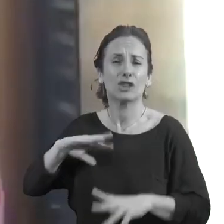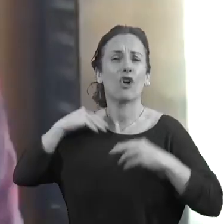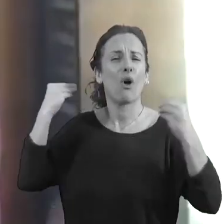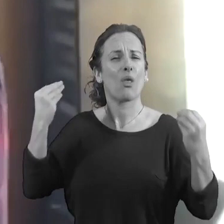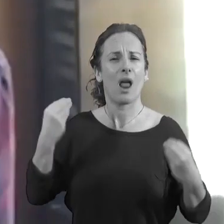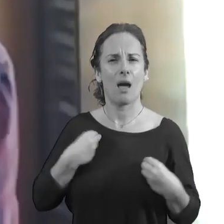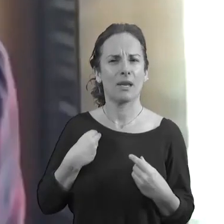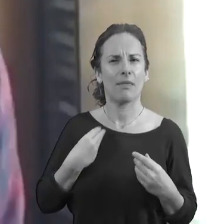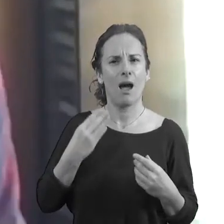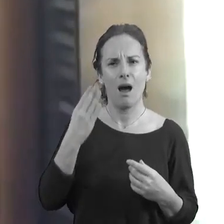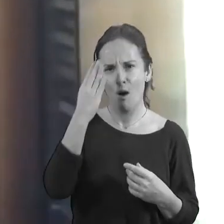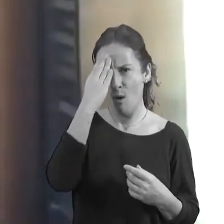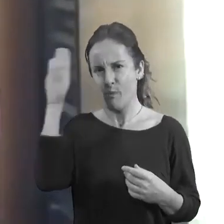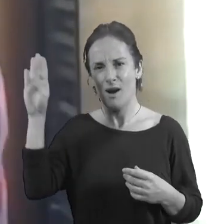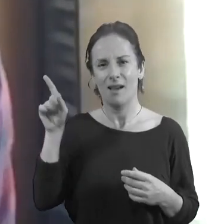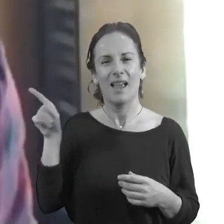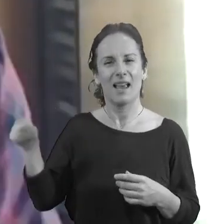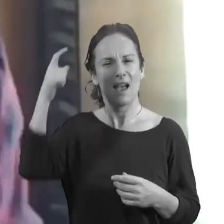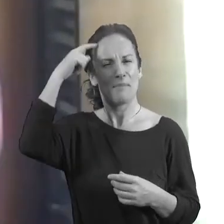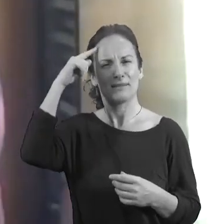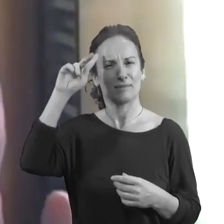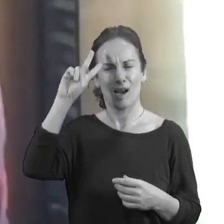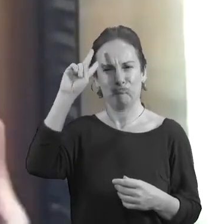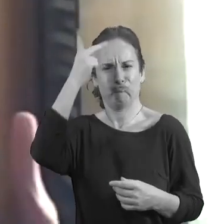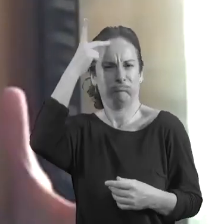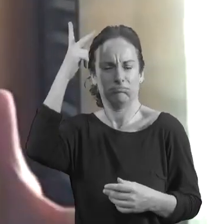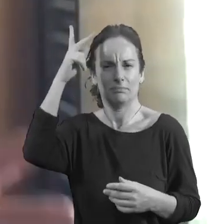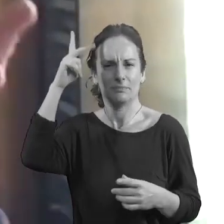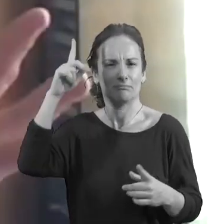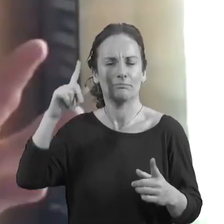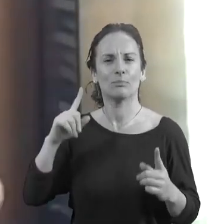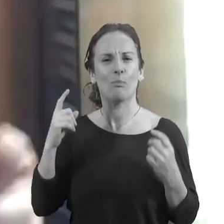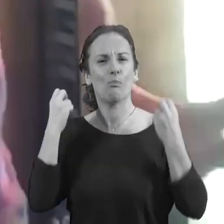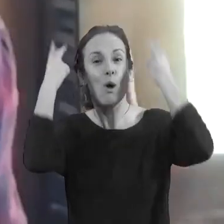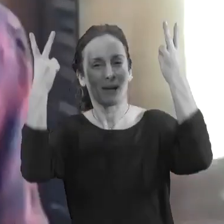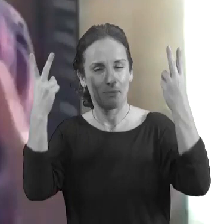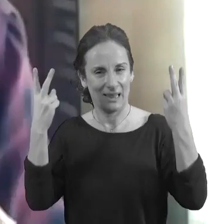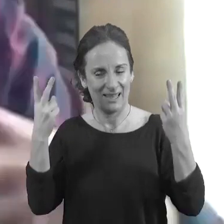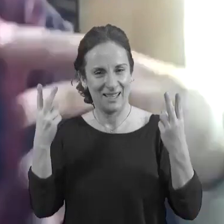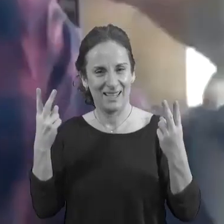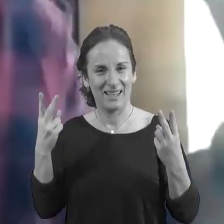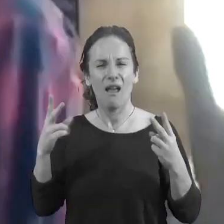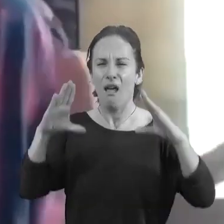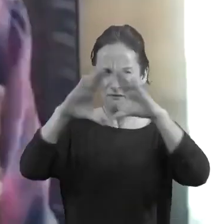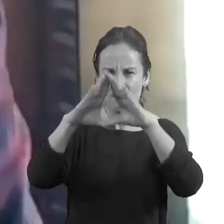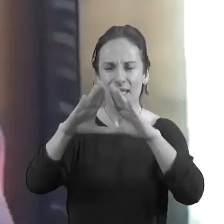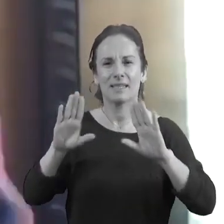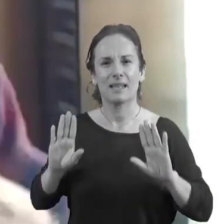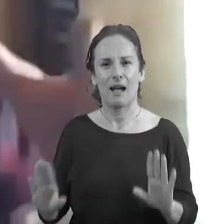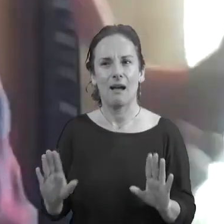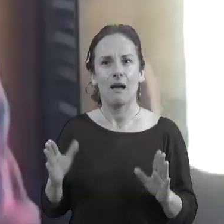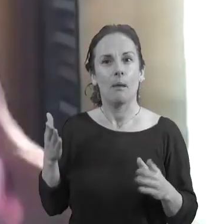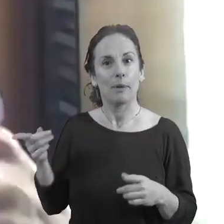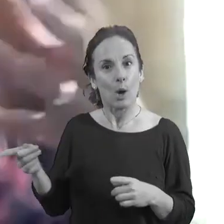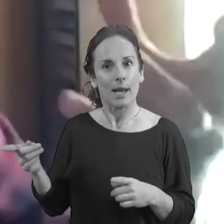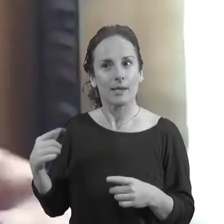realmente muy rebelde, en clave feminista, y su maternidad no es precisamente una maternidad que por ser heterosexual está alejada de la mía. Bueno, pues en